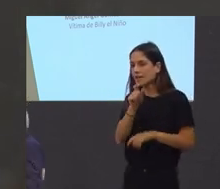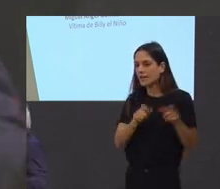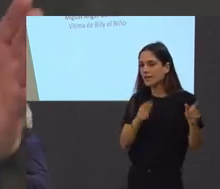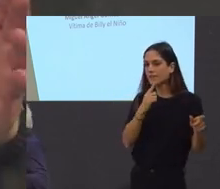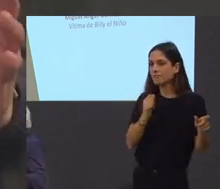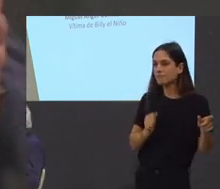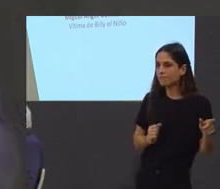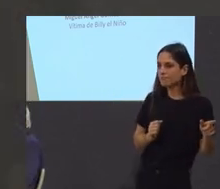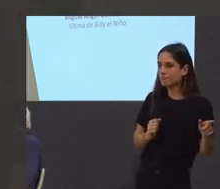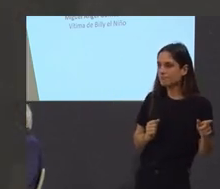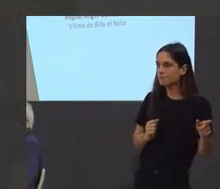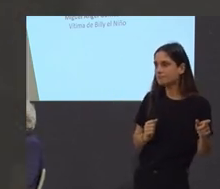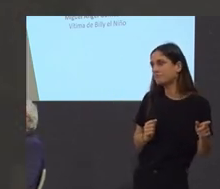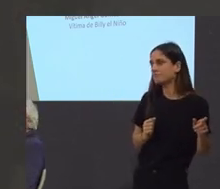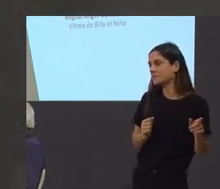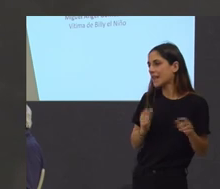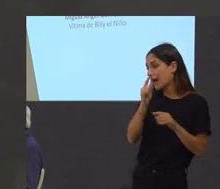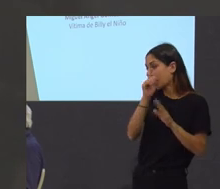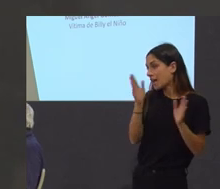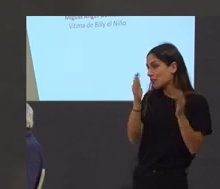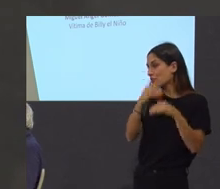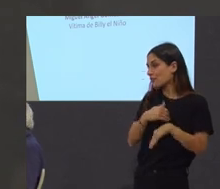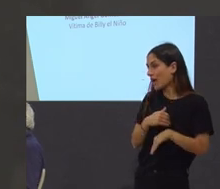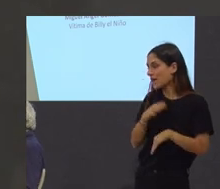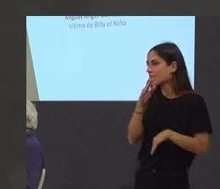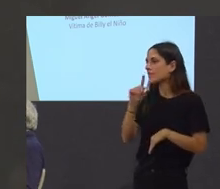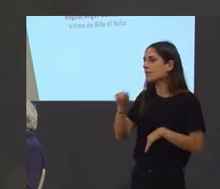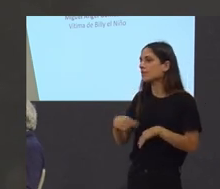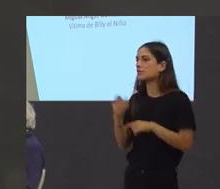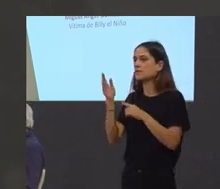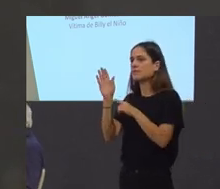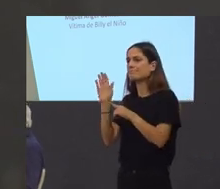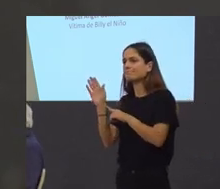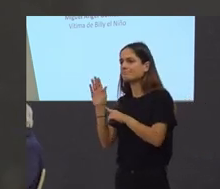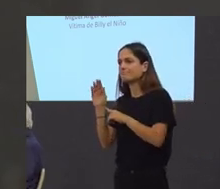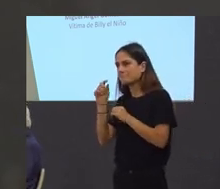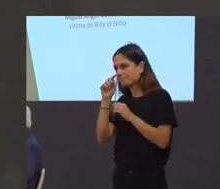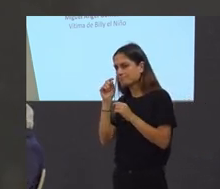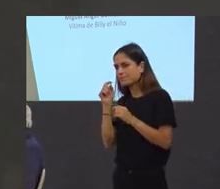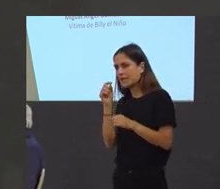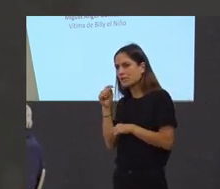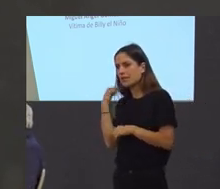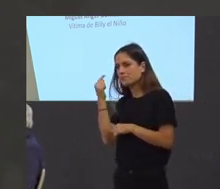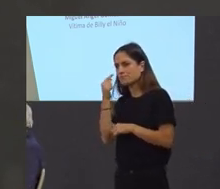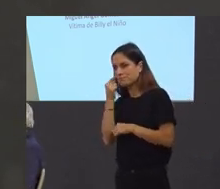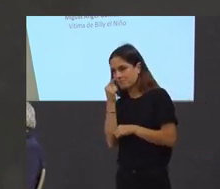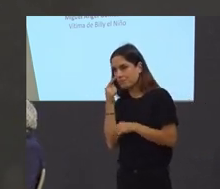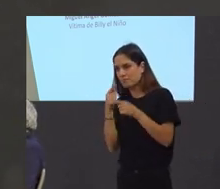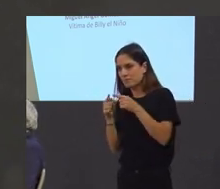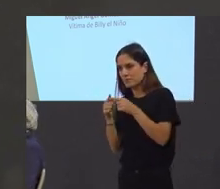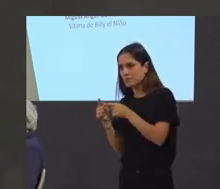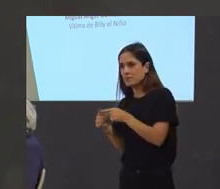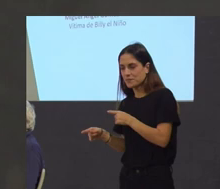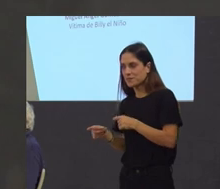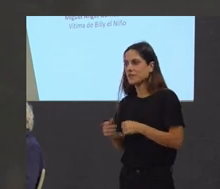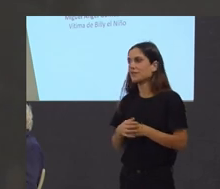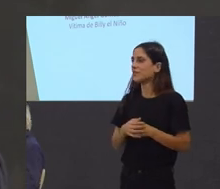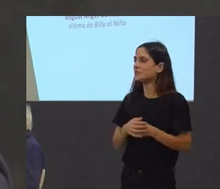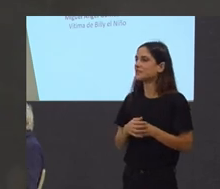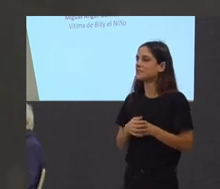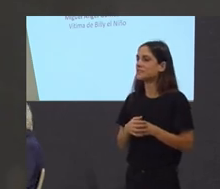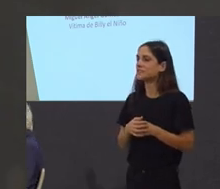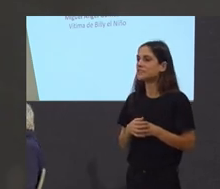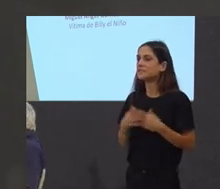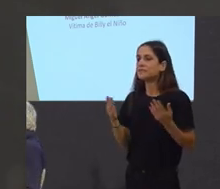y entonces claro ahí se vio y la trascendencia y la implicación que tiene el presente porque